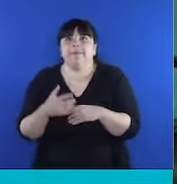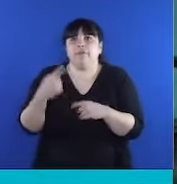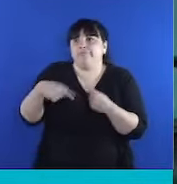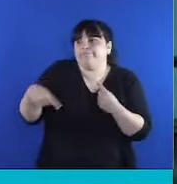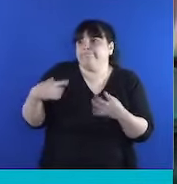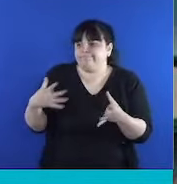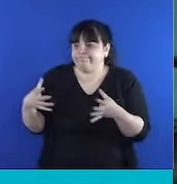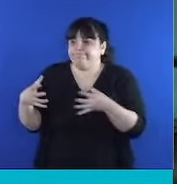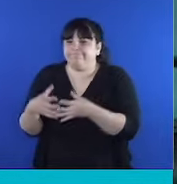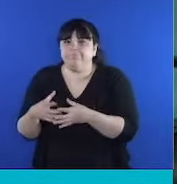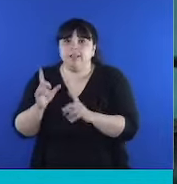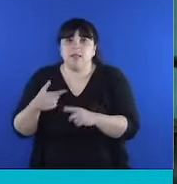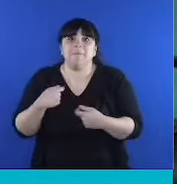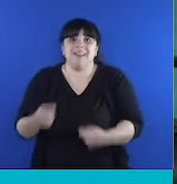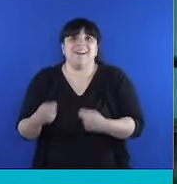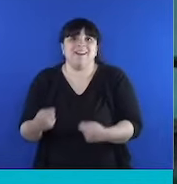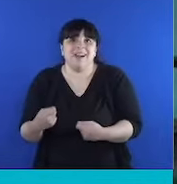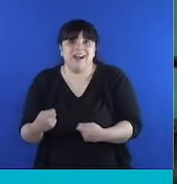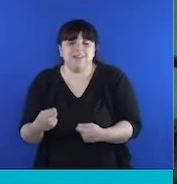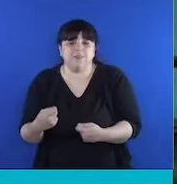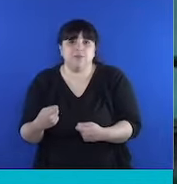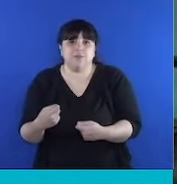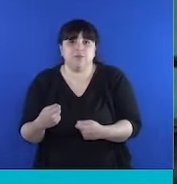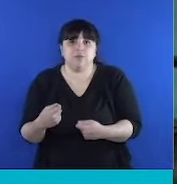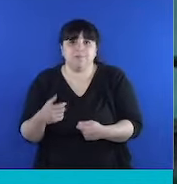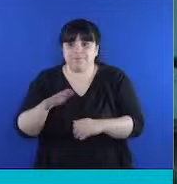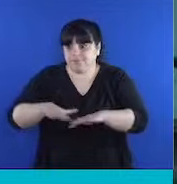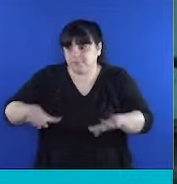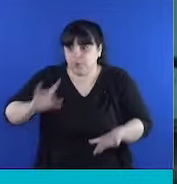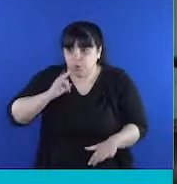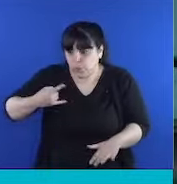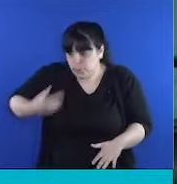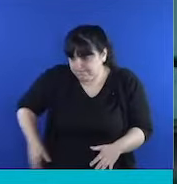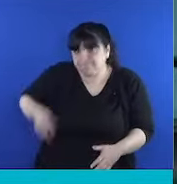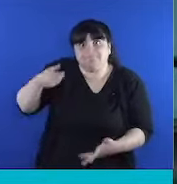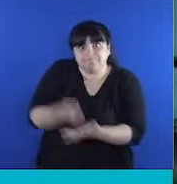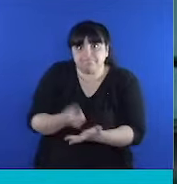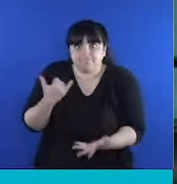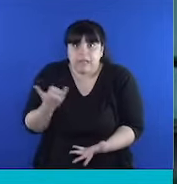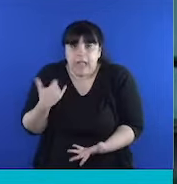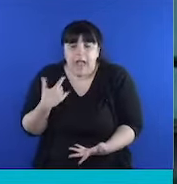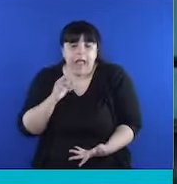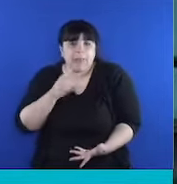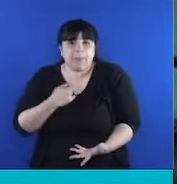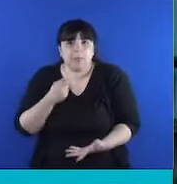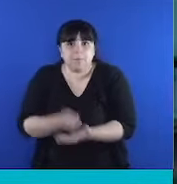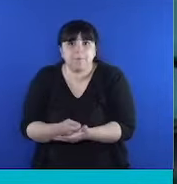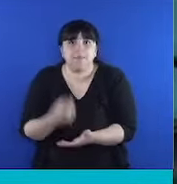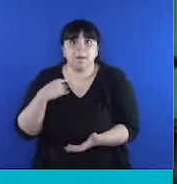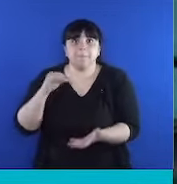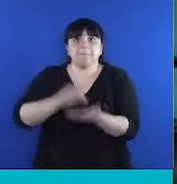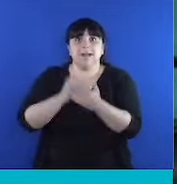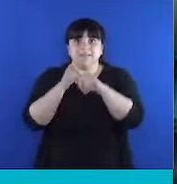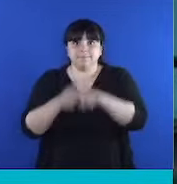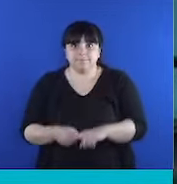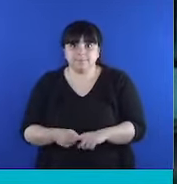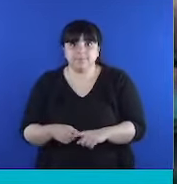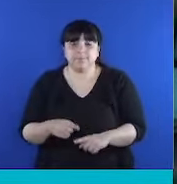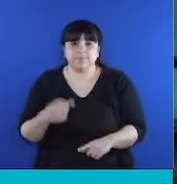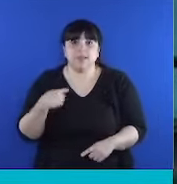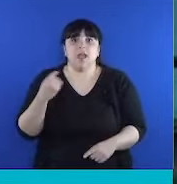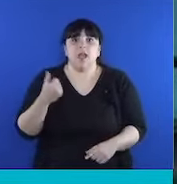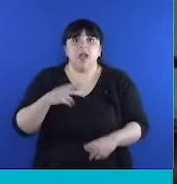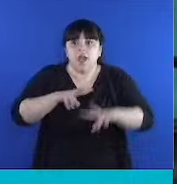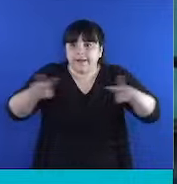porque también incluye un gasto por parte de los chicos y chicas que participan, que genera un presupuesto adicional, una aplicación de